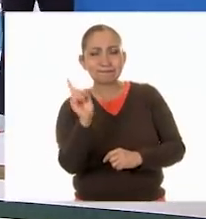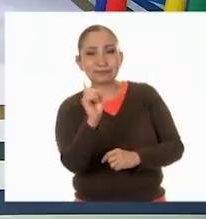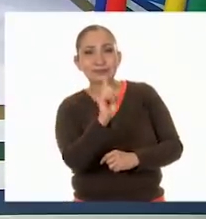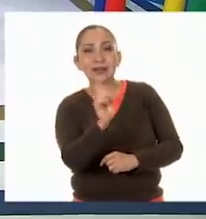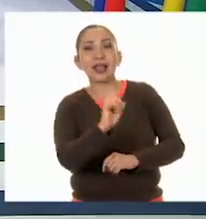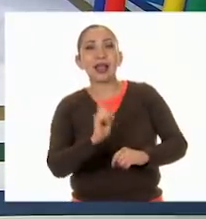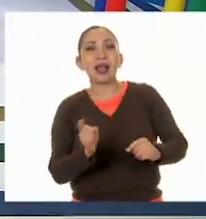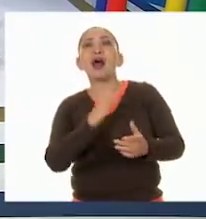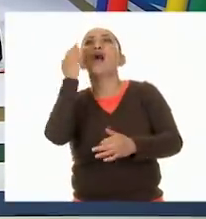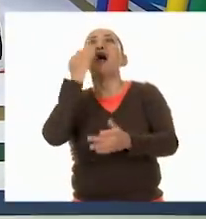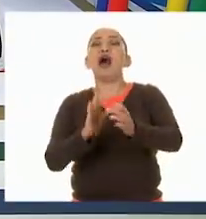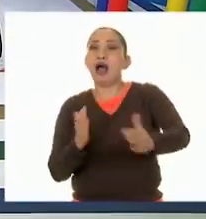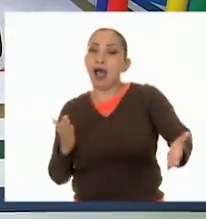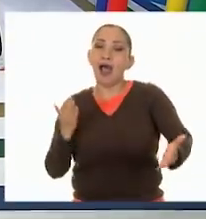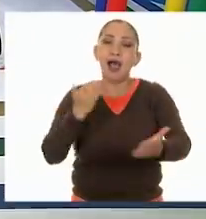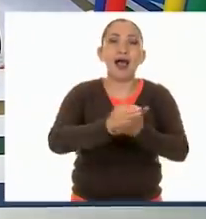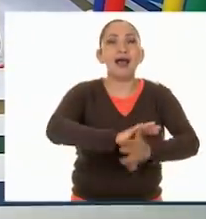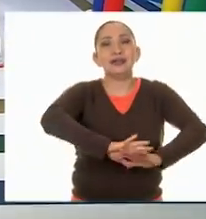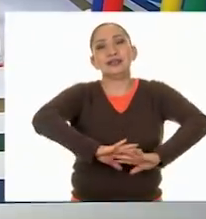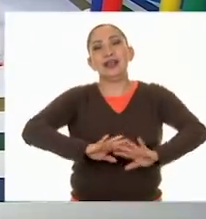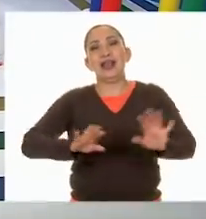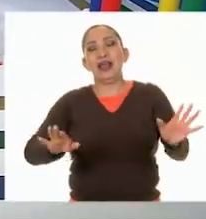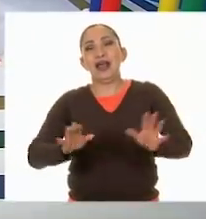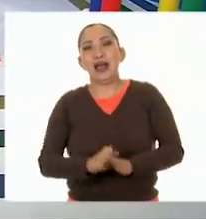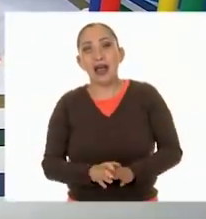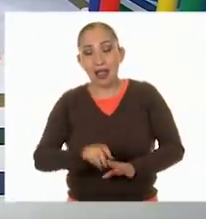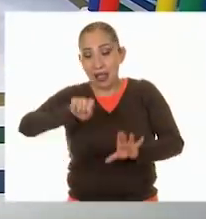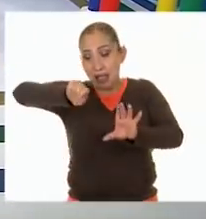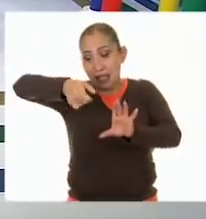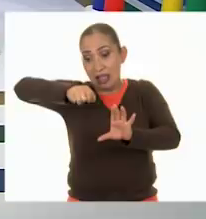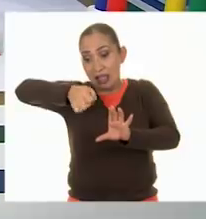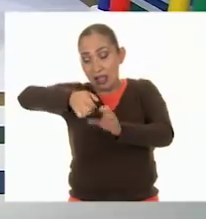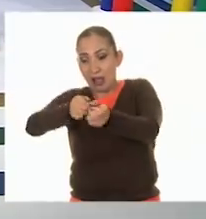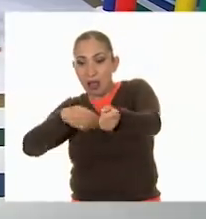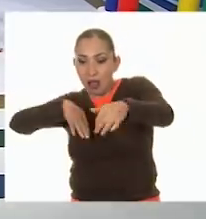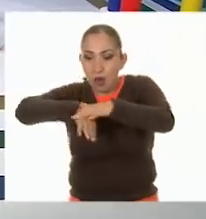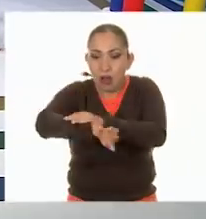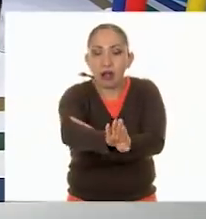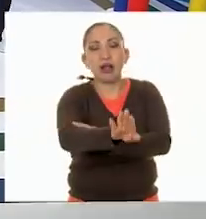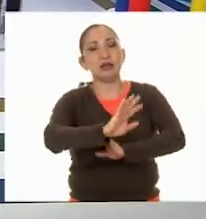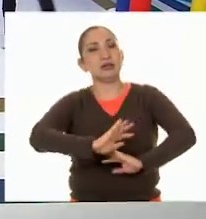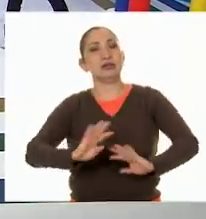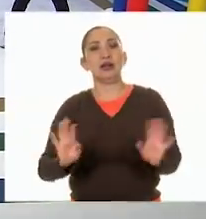¡Y por fin llegamos! Abrimos rápidamente y entramos.